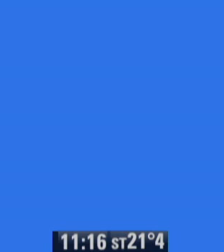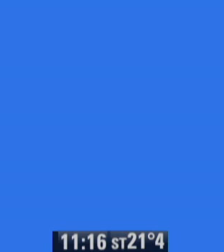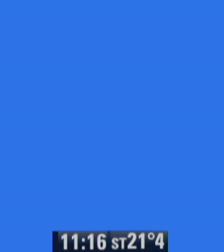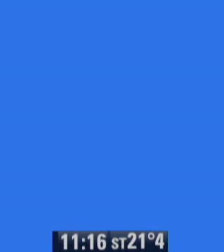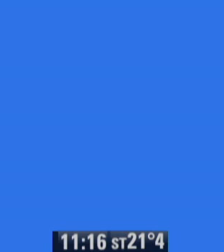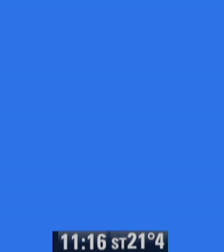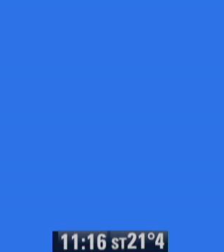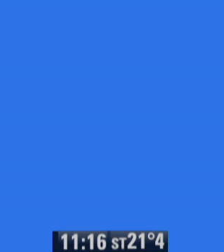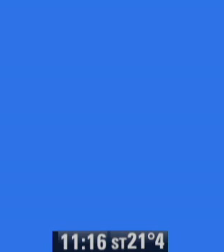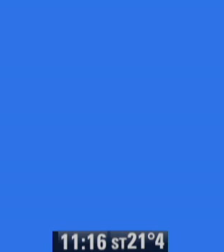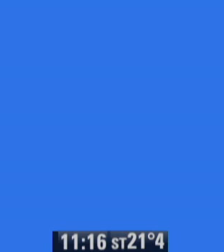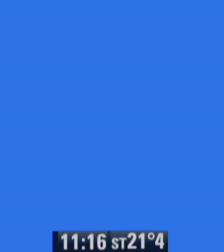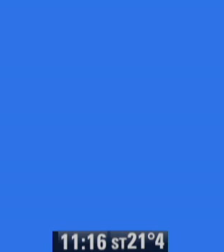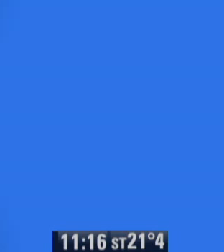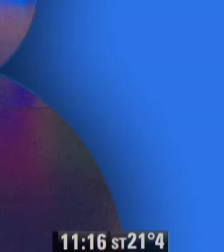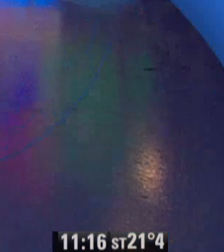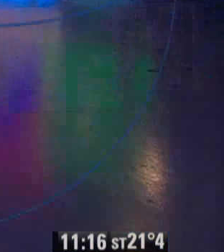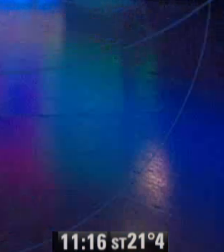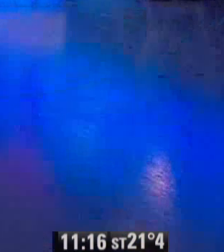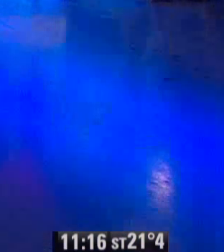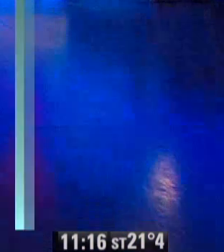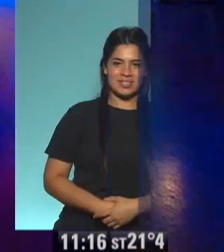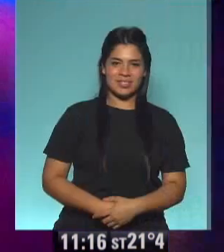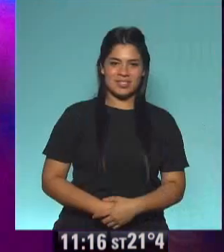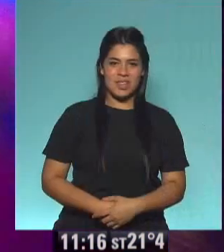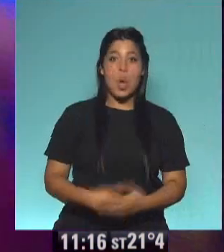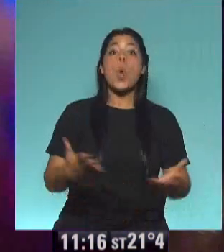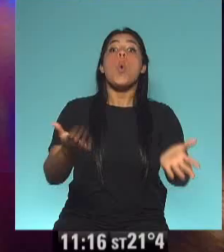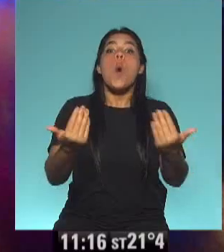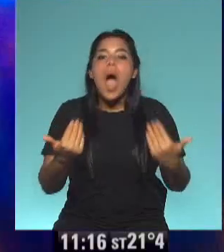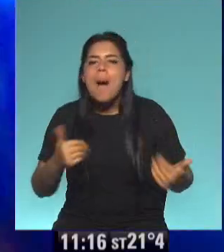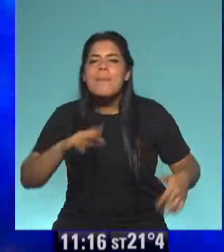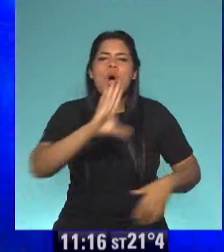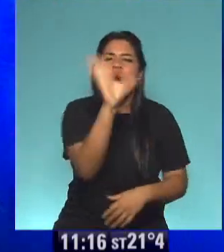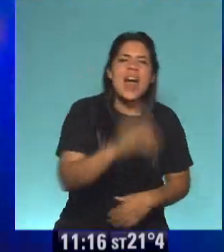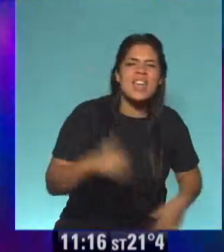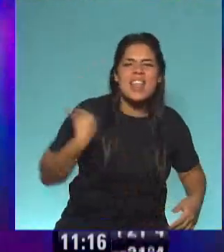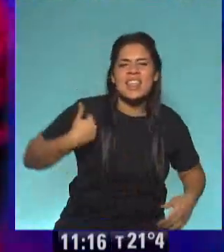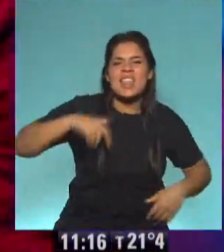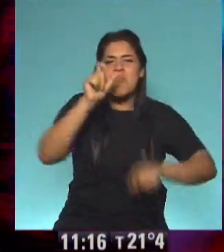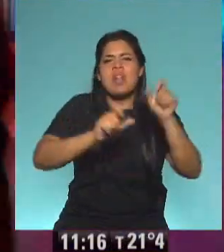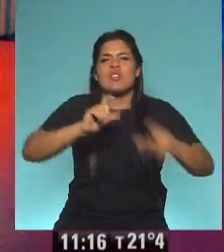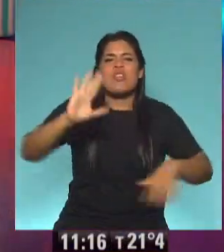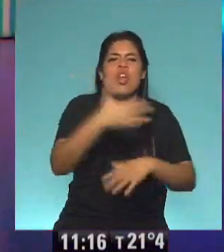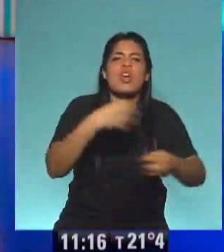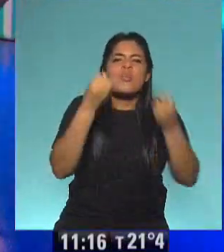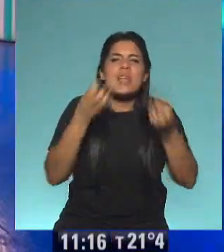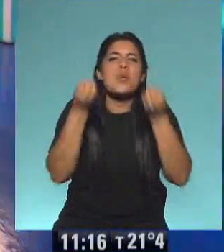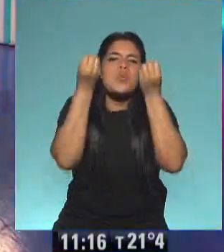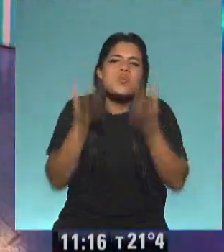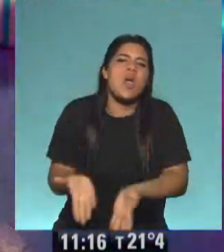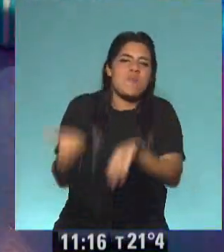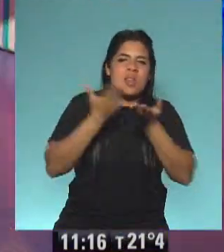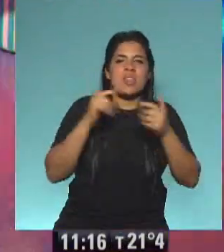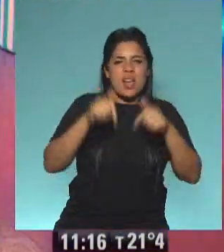se está cerquita, siento el calor. Vamos a pegarnos como ¡vamos a la gente de la Argentina! ¡Bienvenidos y bienvenidas a este